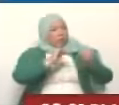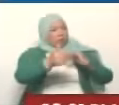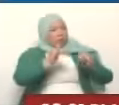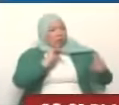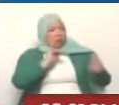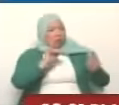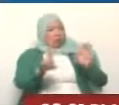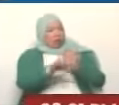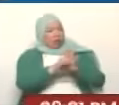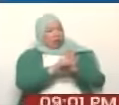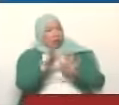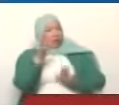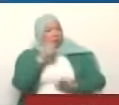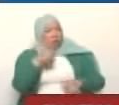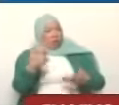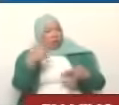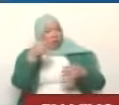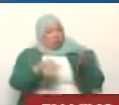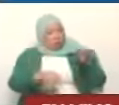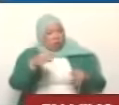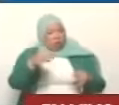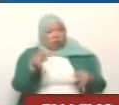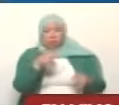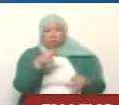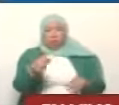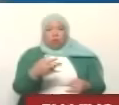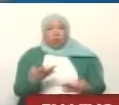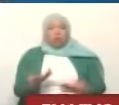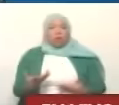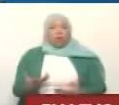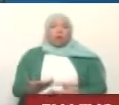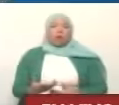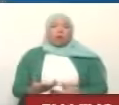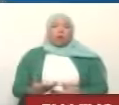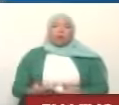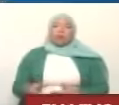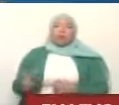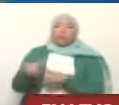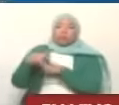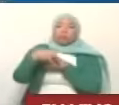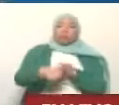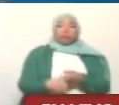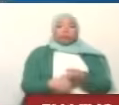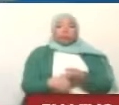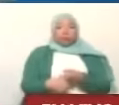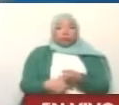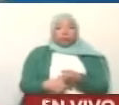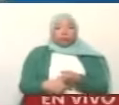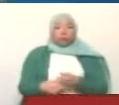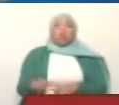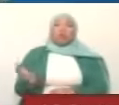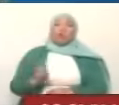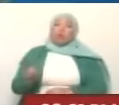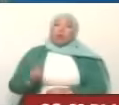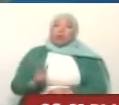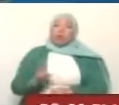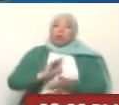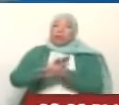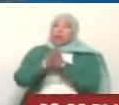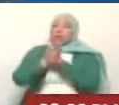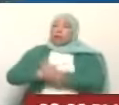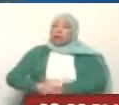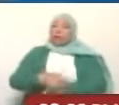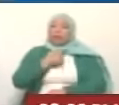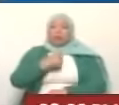¿Eso es legal? ¿Eso es justo? Eso es colonialismo. Y Venezuela no se cala